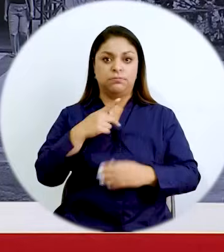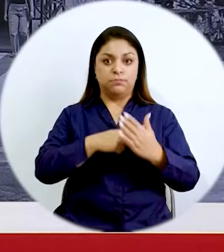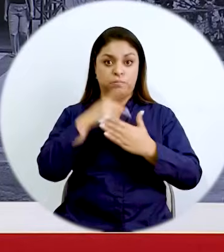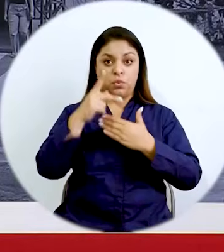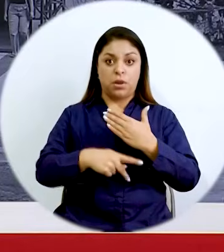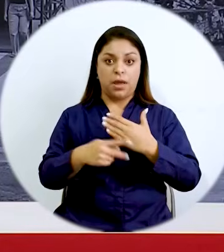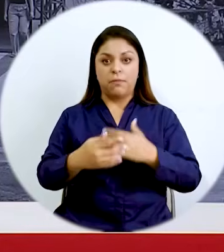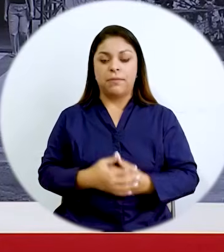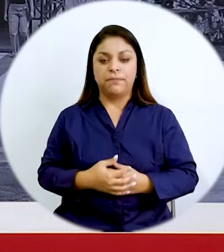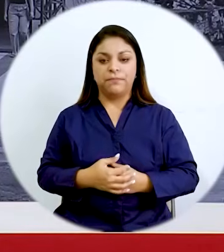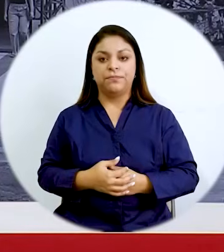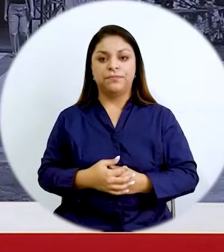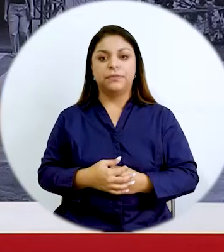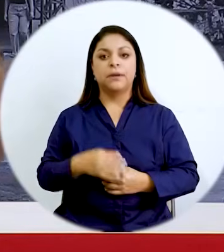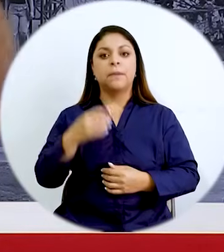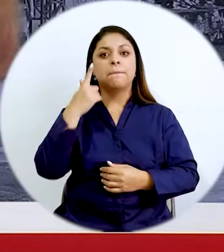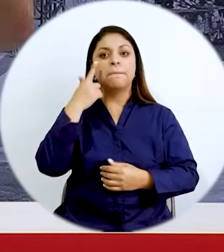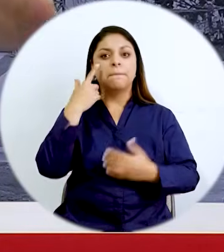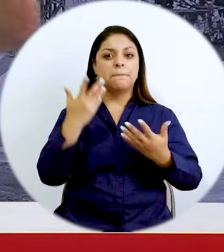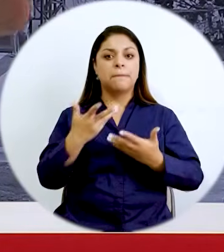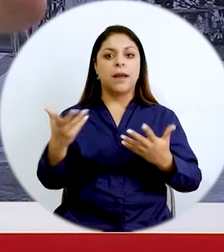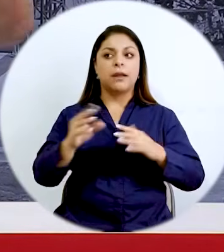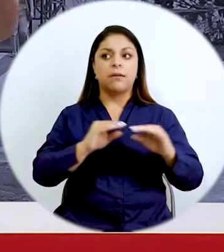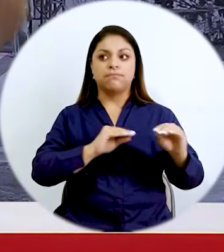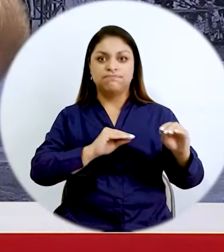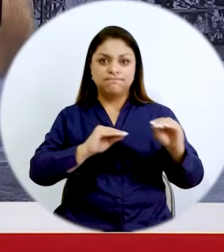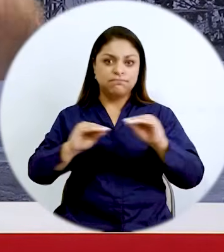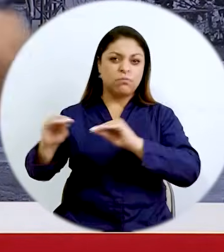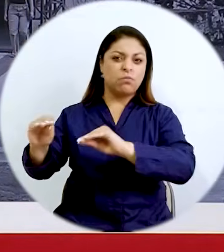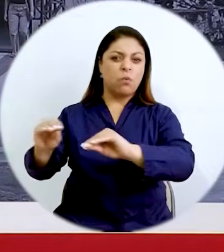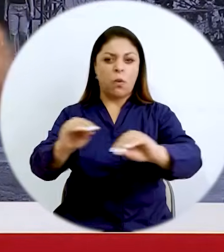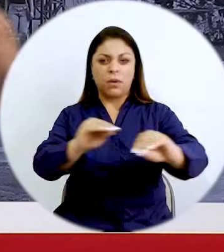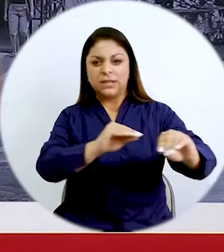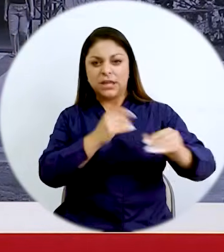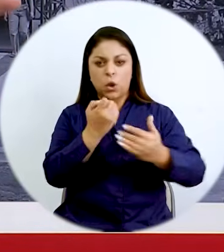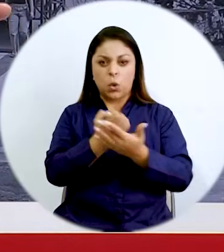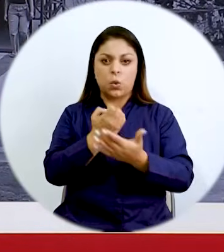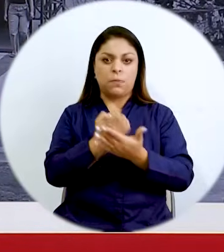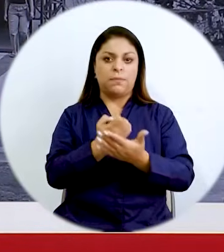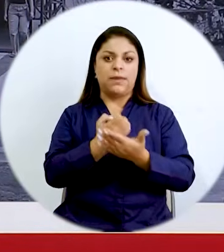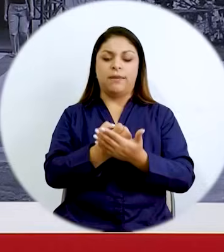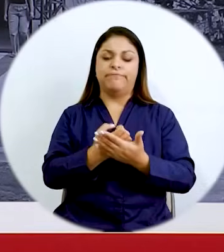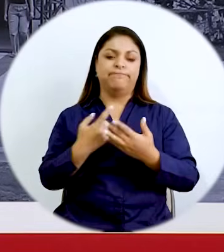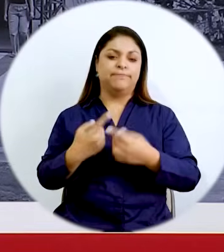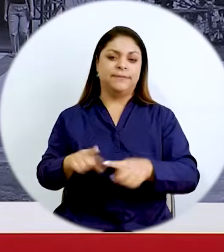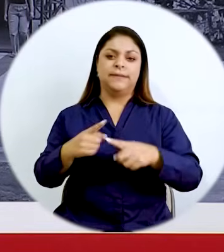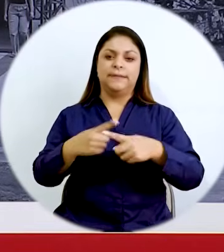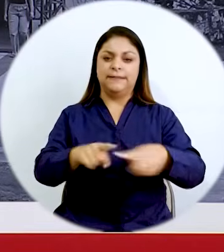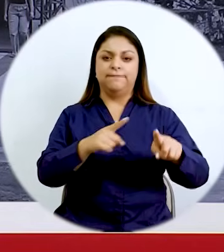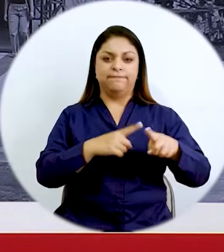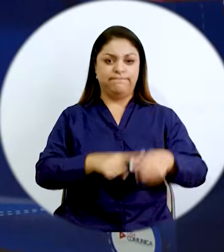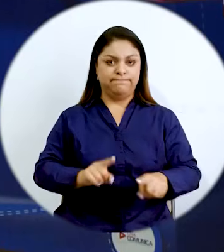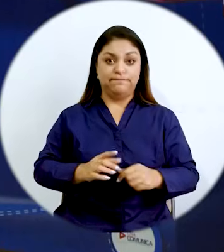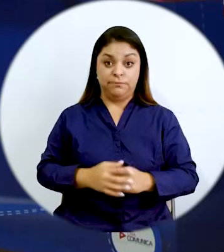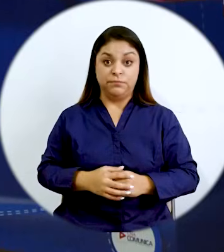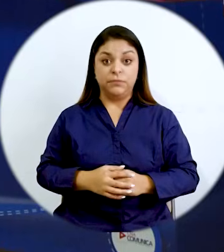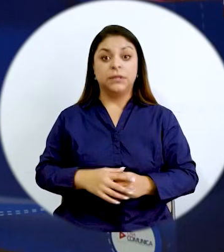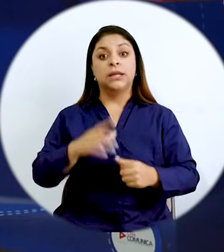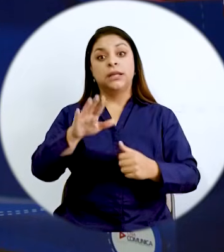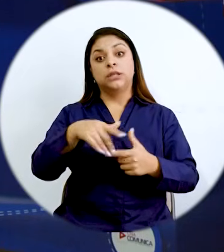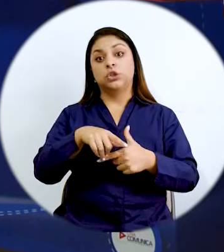digamos, el programa para movilizar la economía desde muchísimos frentes,